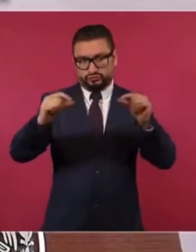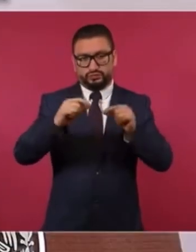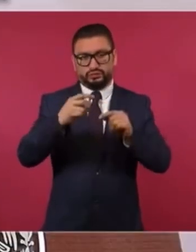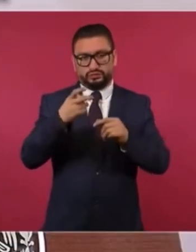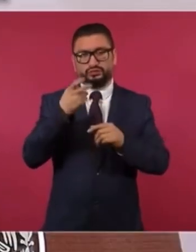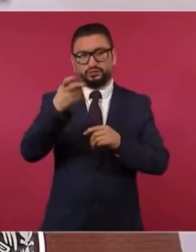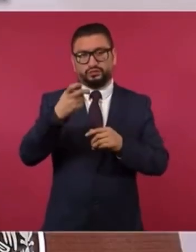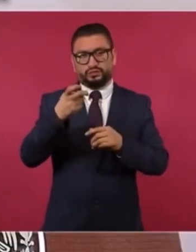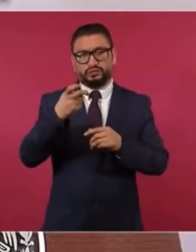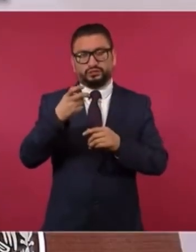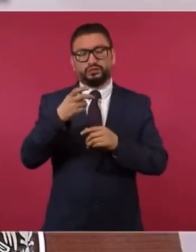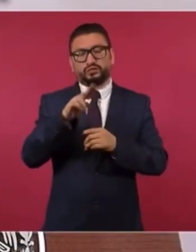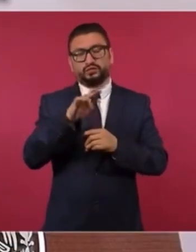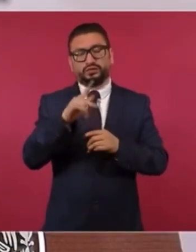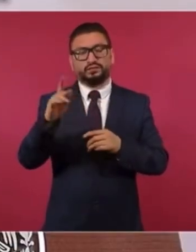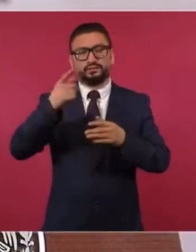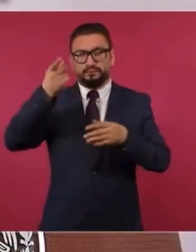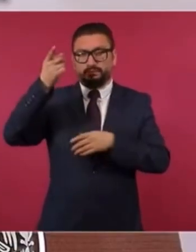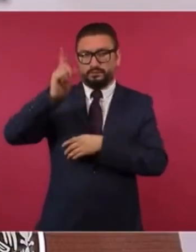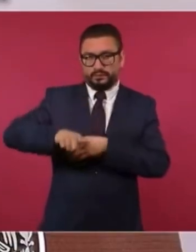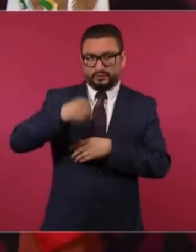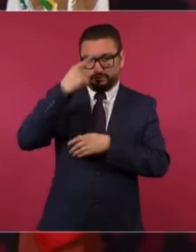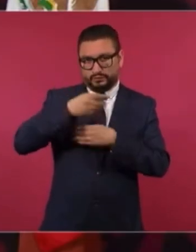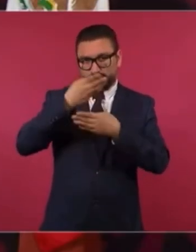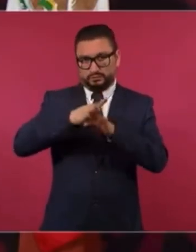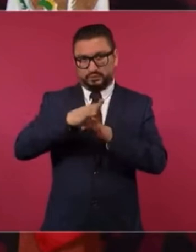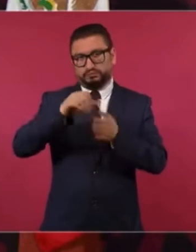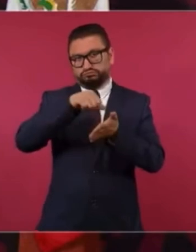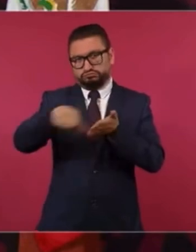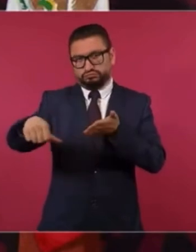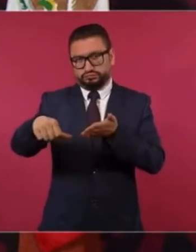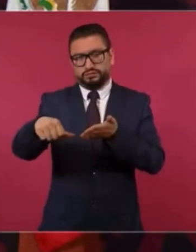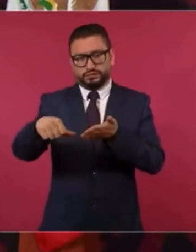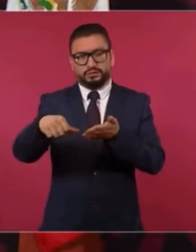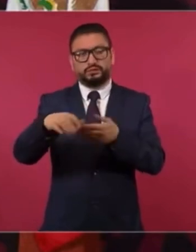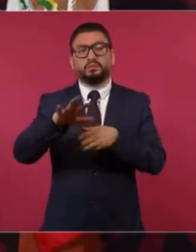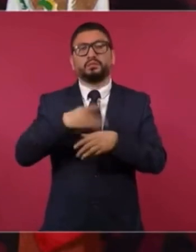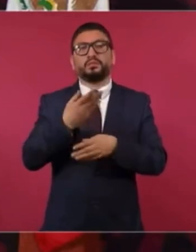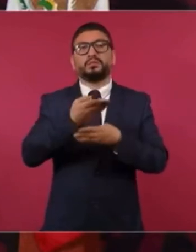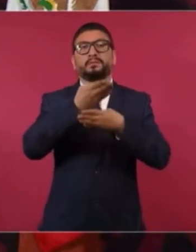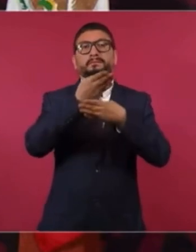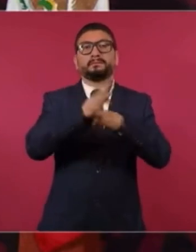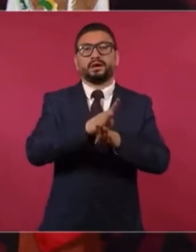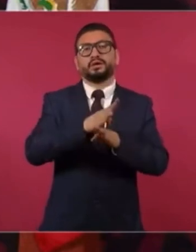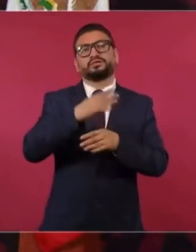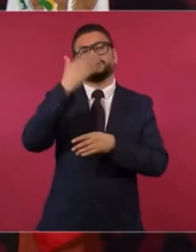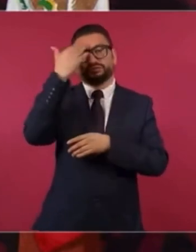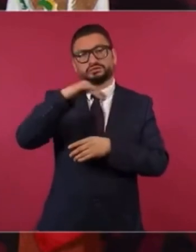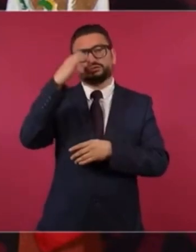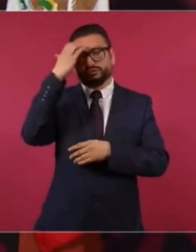de la propia UIF, a través de la bancaria, las bloquea, porque es el banco el que las conoce.